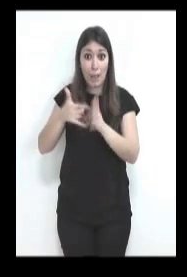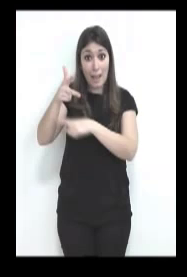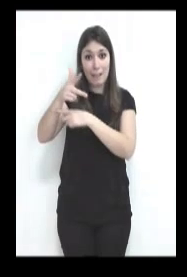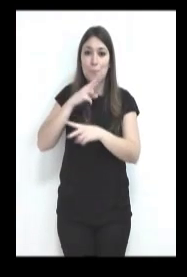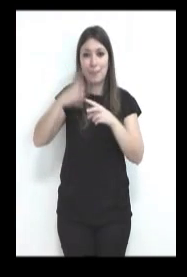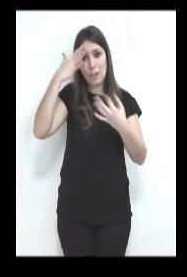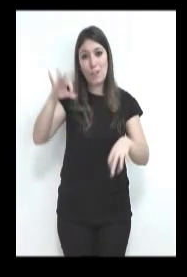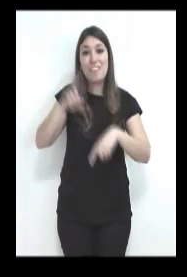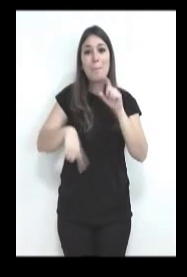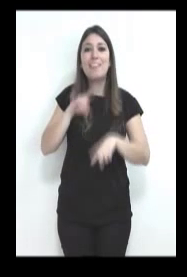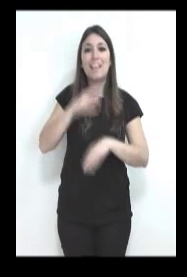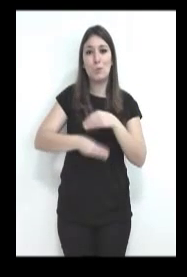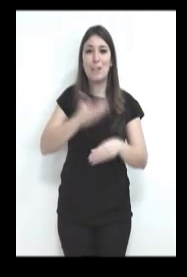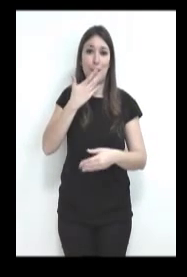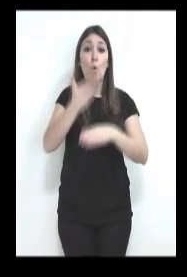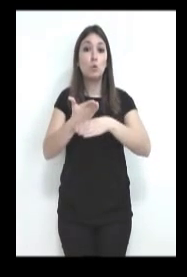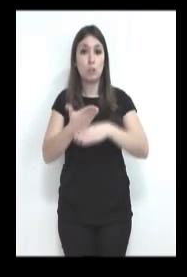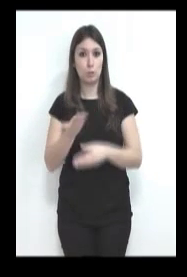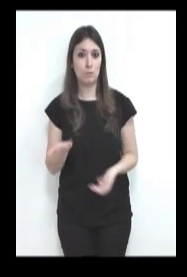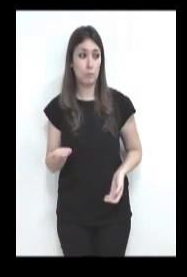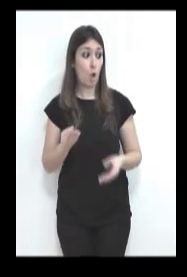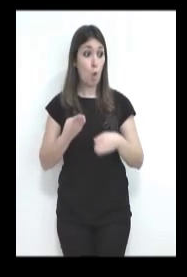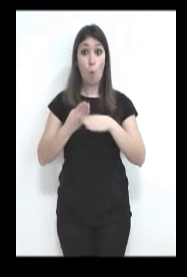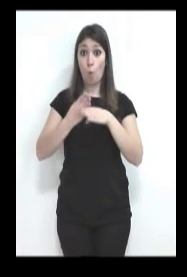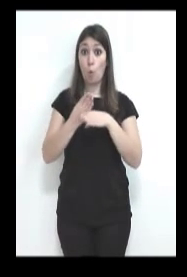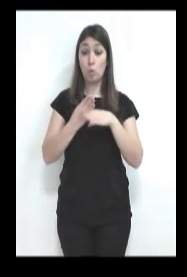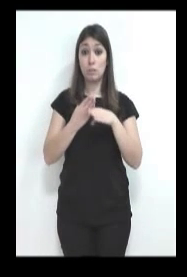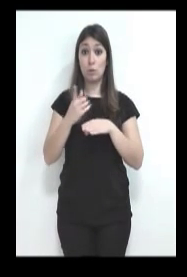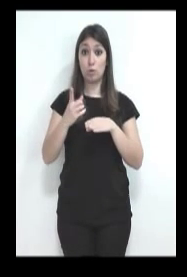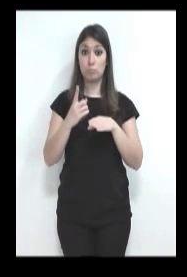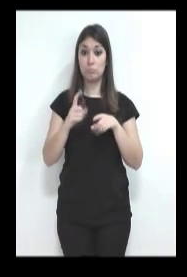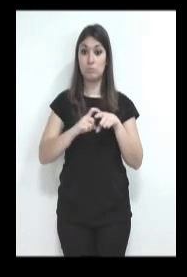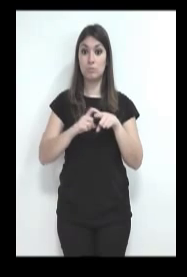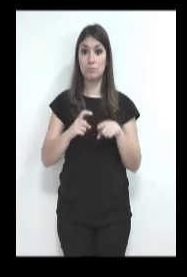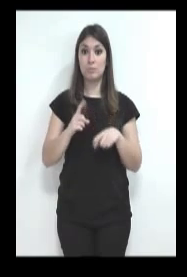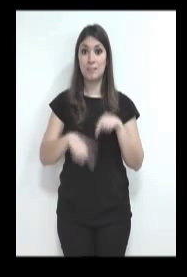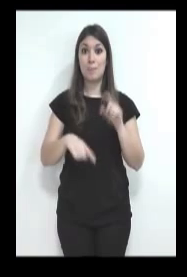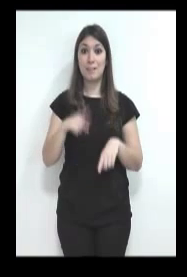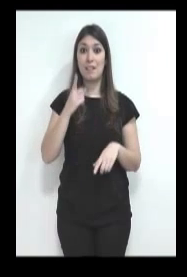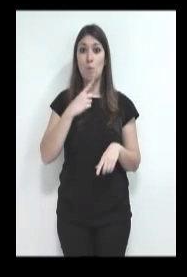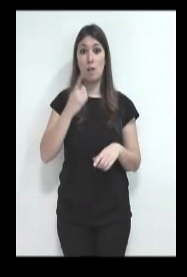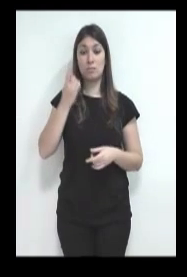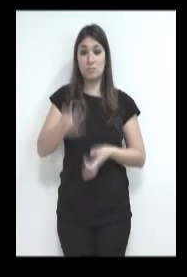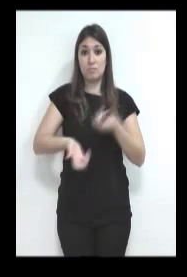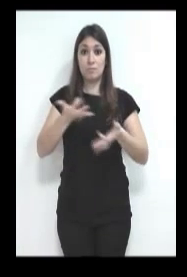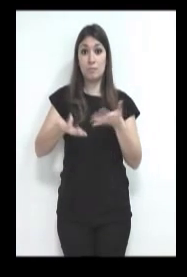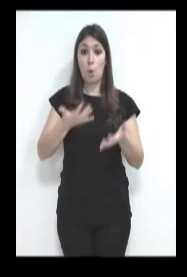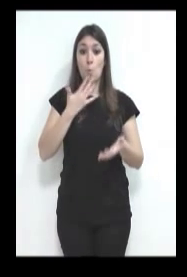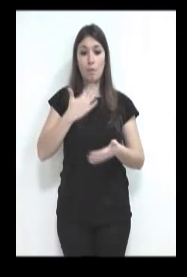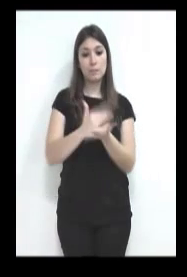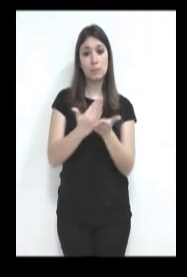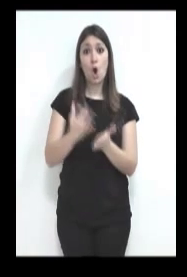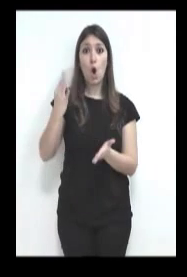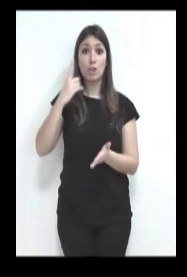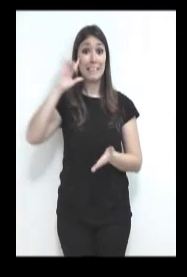¿no? Yo siempre pongo el ejemplo de un cuchillo. Un cuchillo tiene una tecnología determinada. No es lo mismo que lo use Arguiñano que lo use un psicópata.